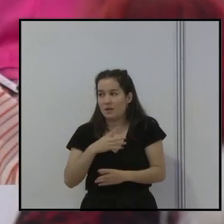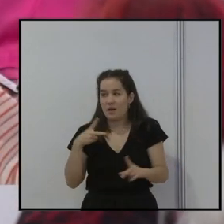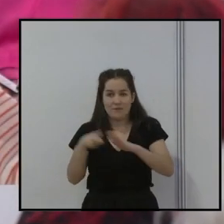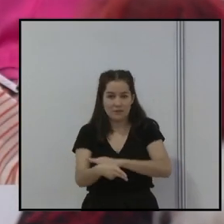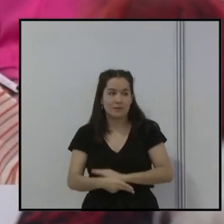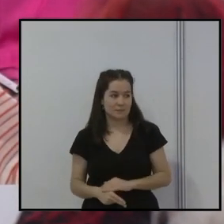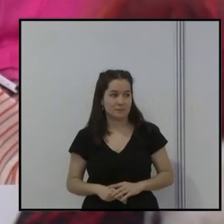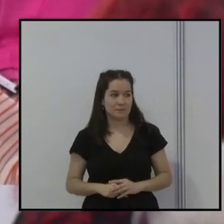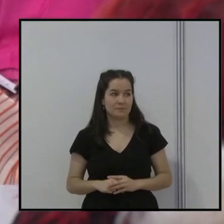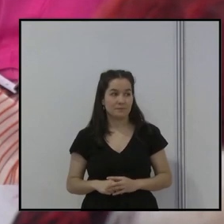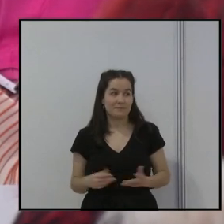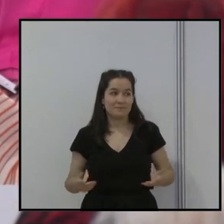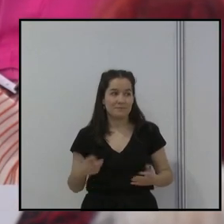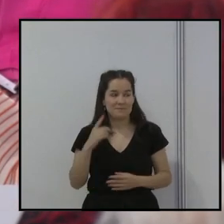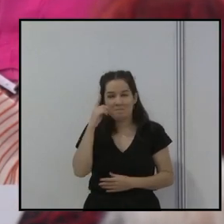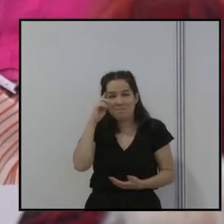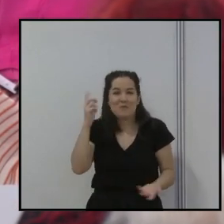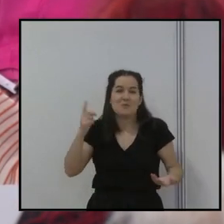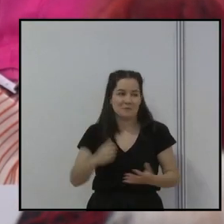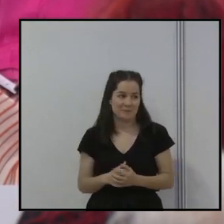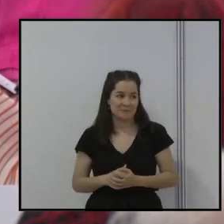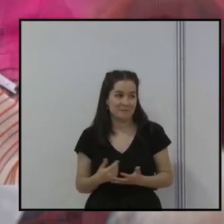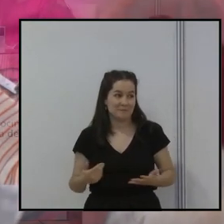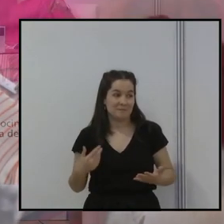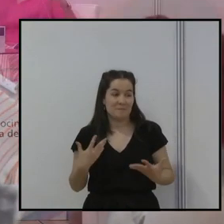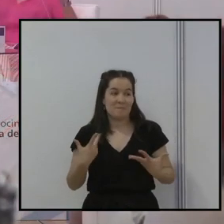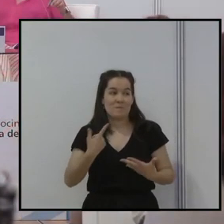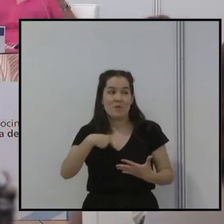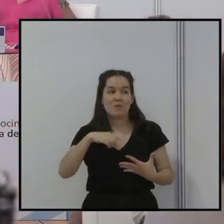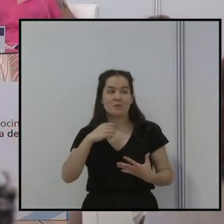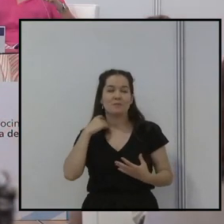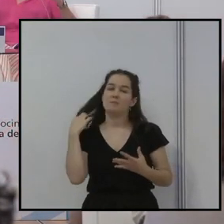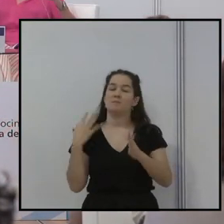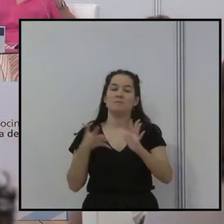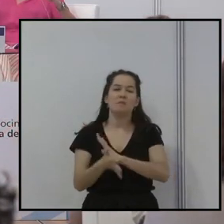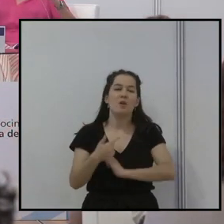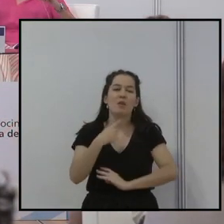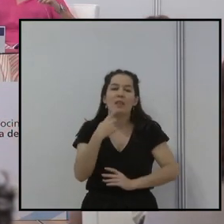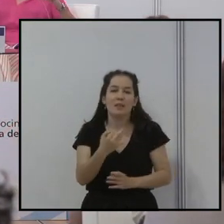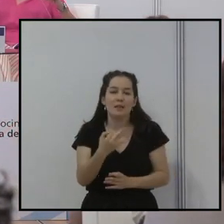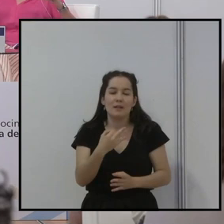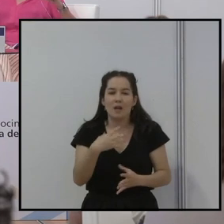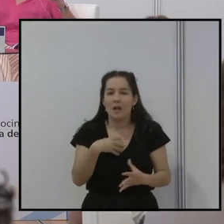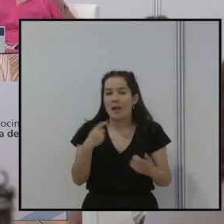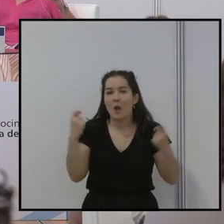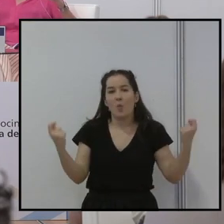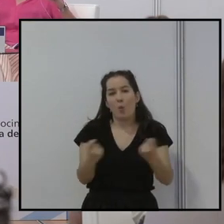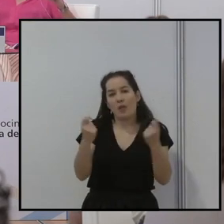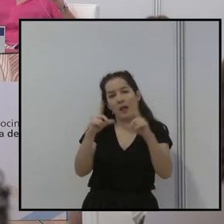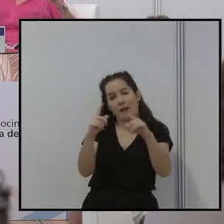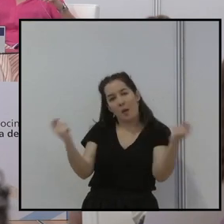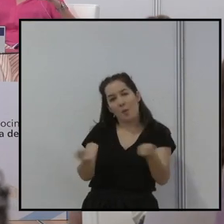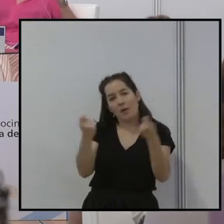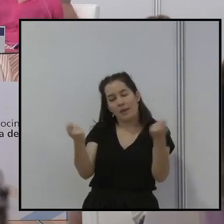sé. No pensarlo. No podemos vivir, lo que quiero decir es que no podemos vivir en un anuncio de televisión, que es lo que nos mandan,